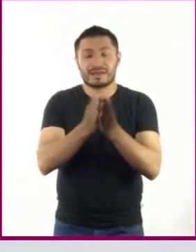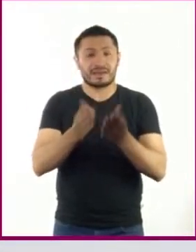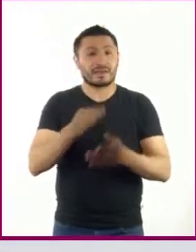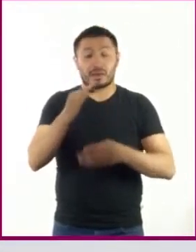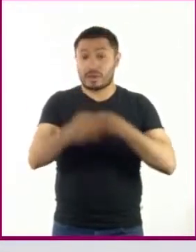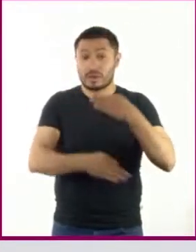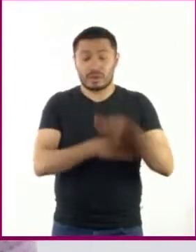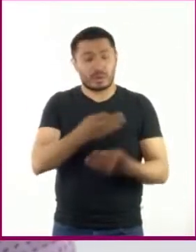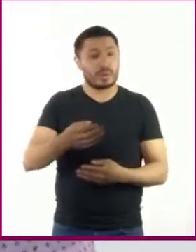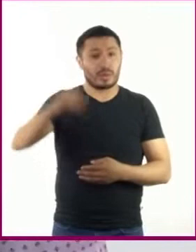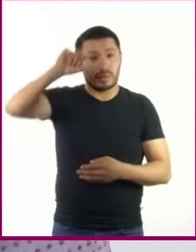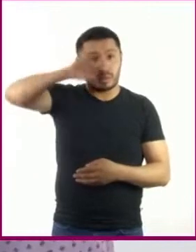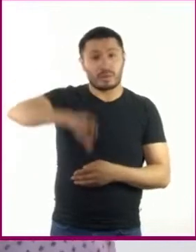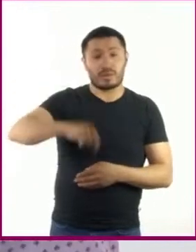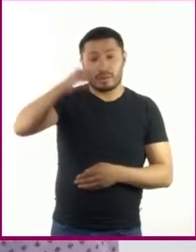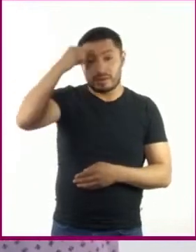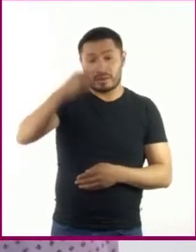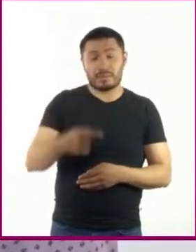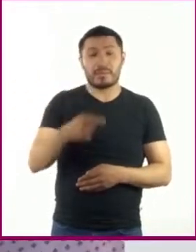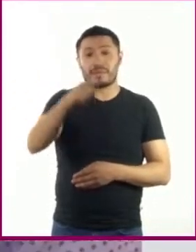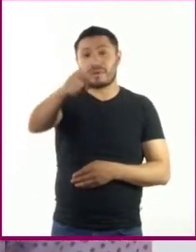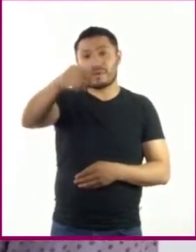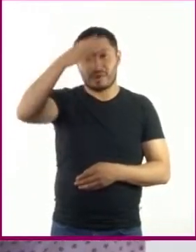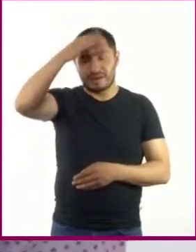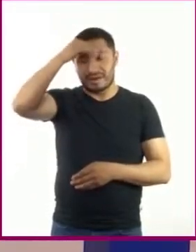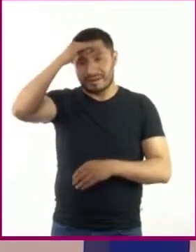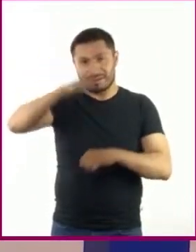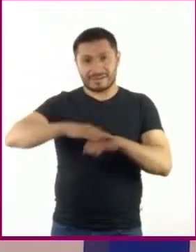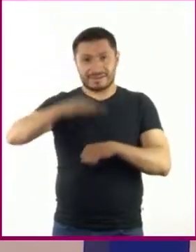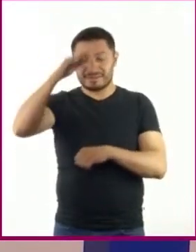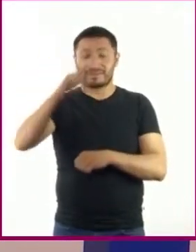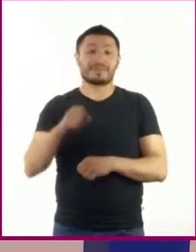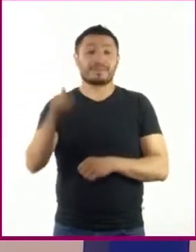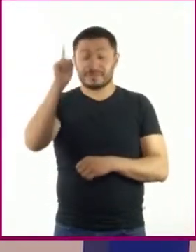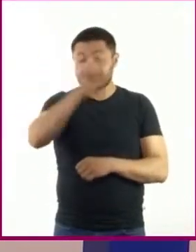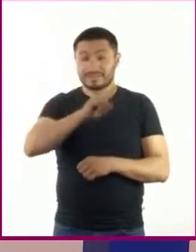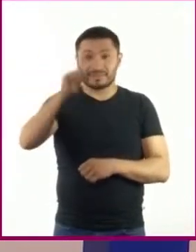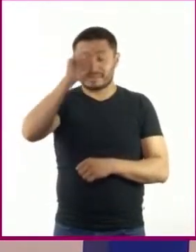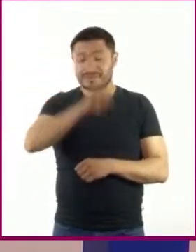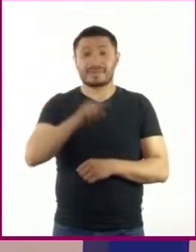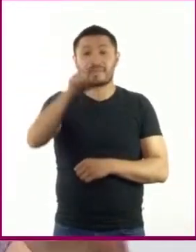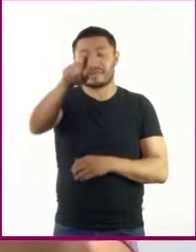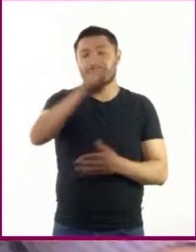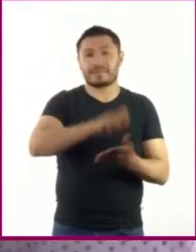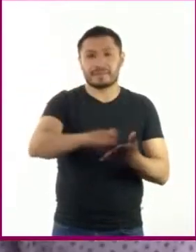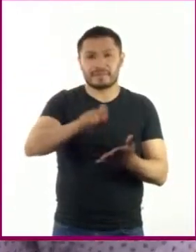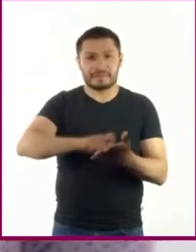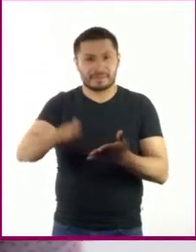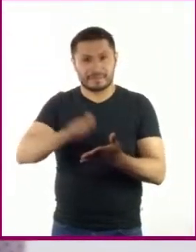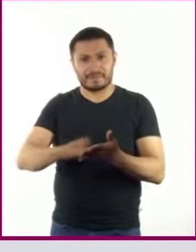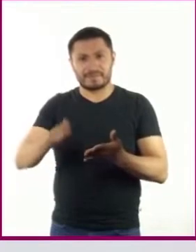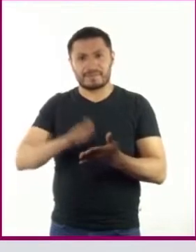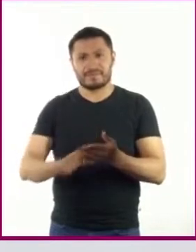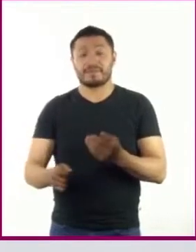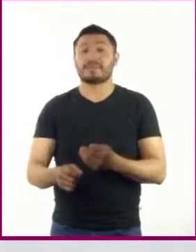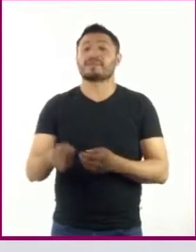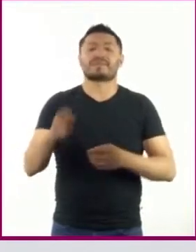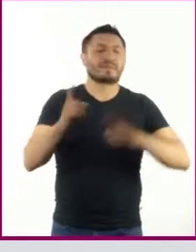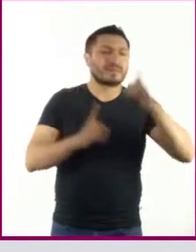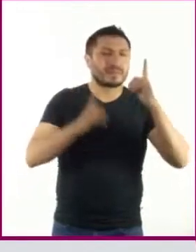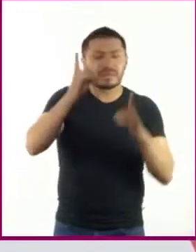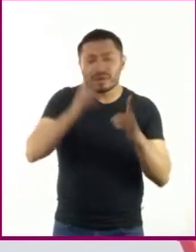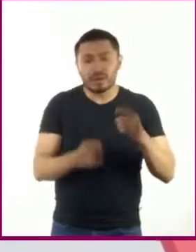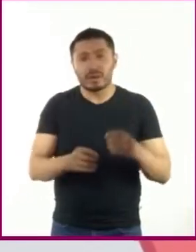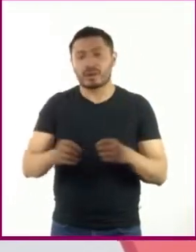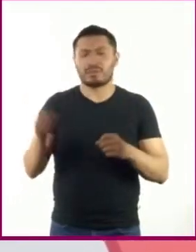lo que vean es para reforzar su conocimiento. Así que les recomiendo llevar un registro de las dudas, inquietudes